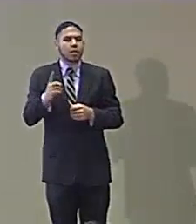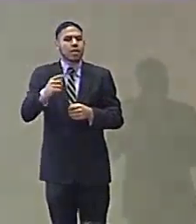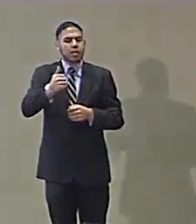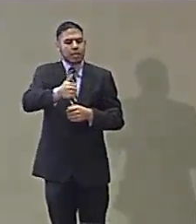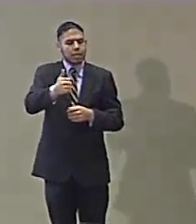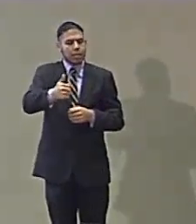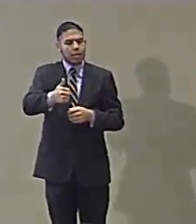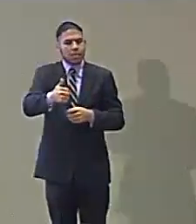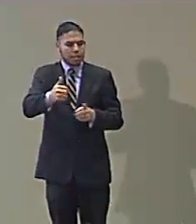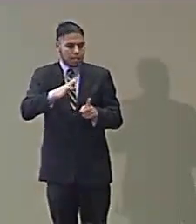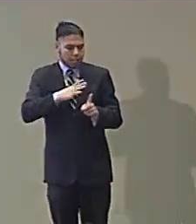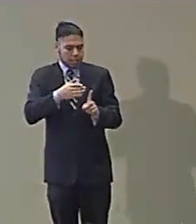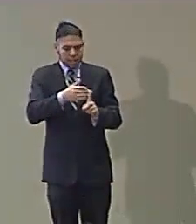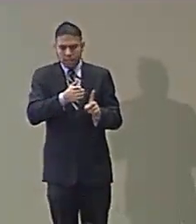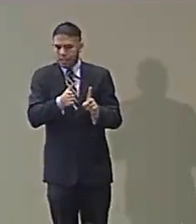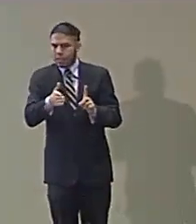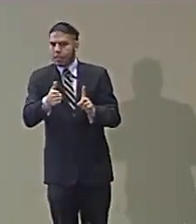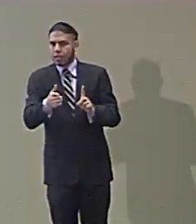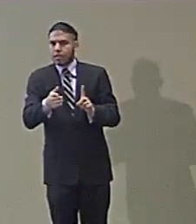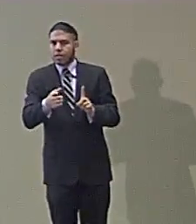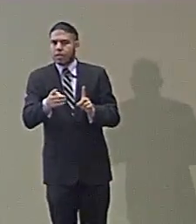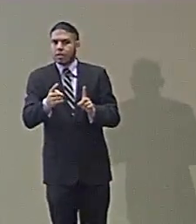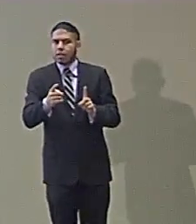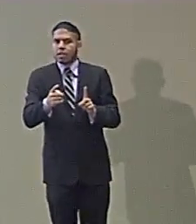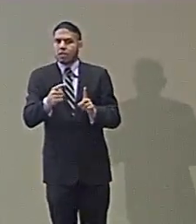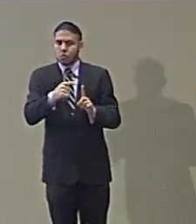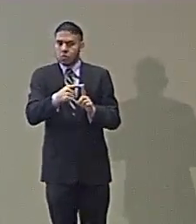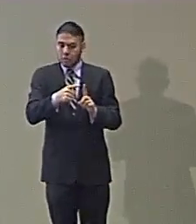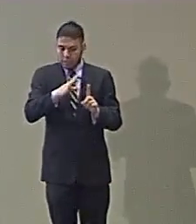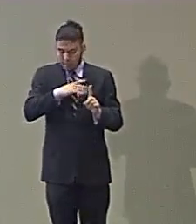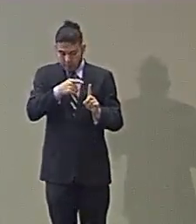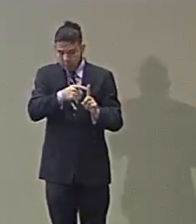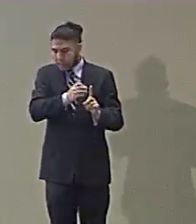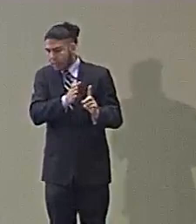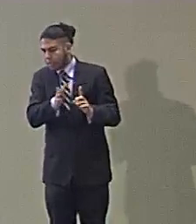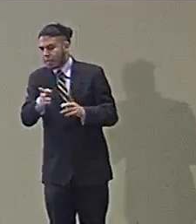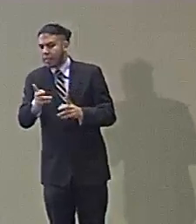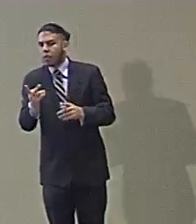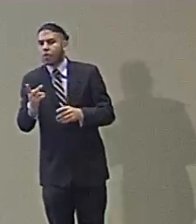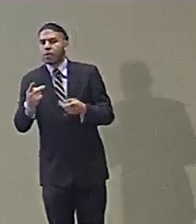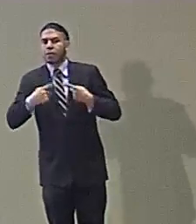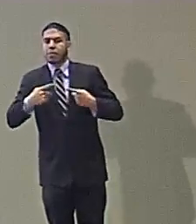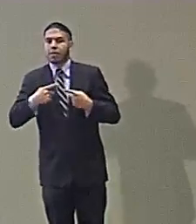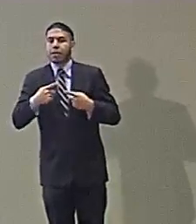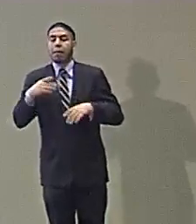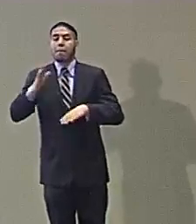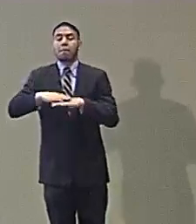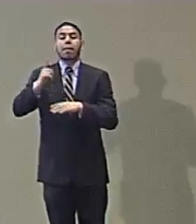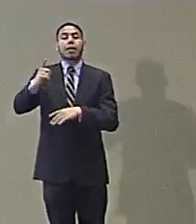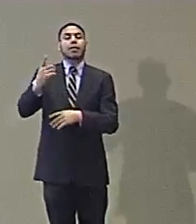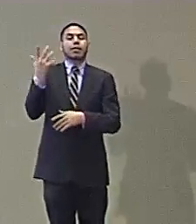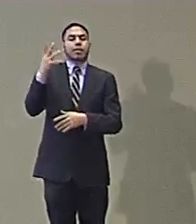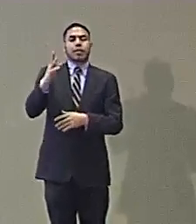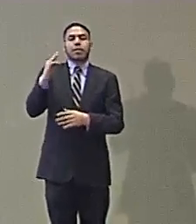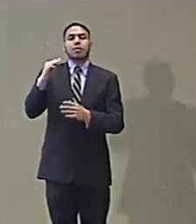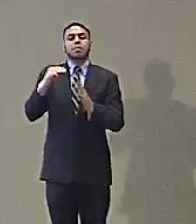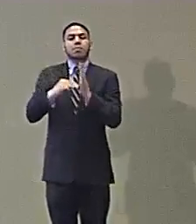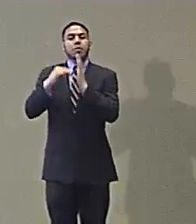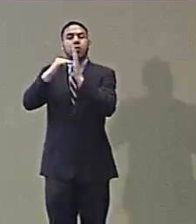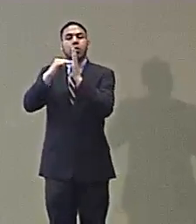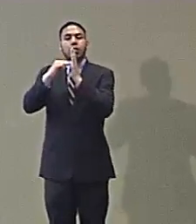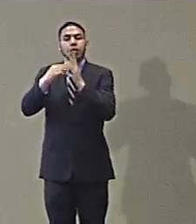empleo directo hay 1.5 indirectos es así que llegamos a estimar que 10 millones de mexicanos